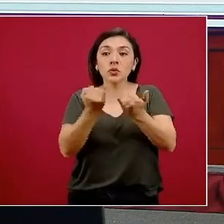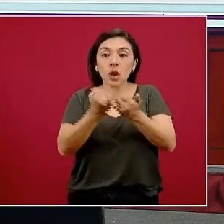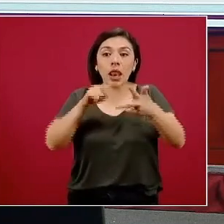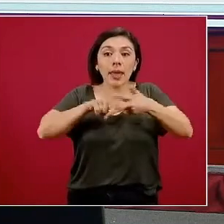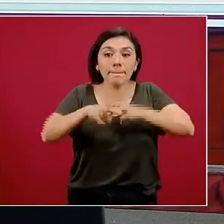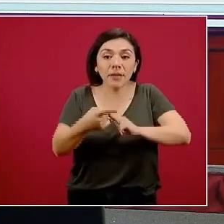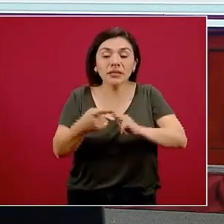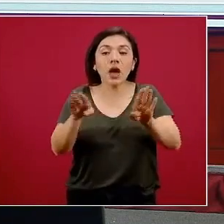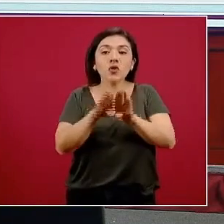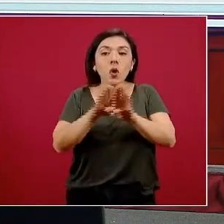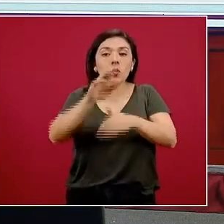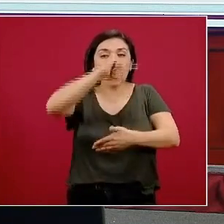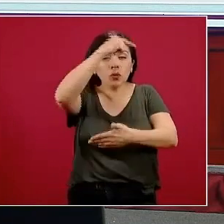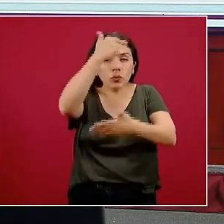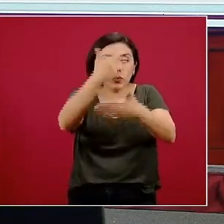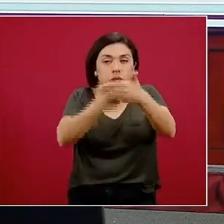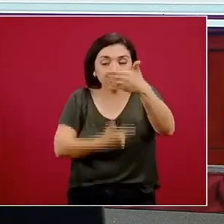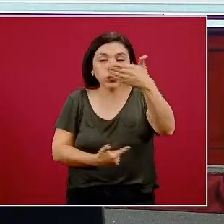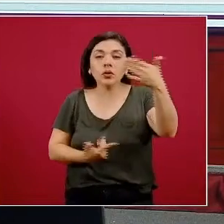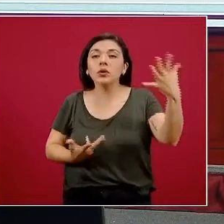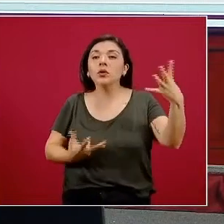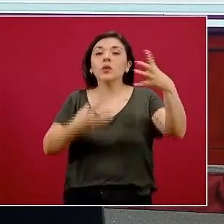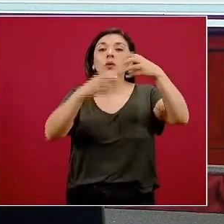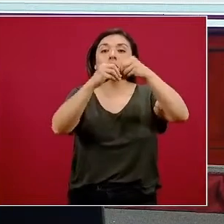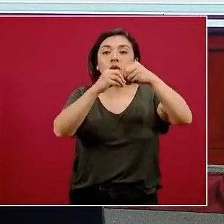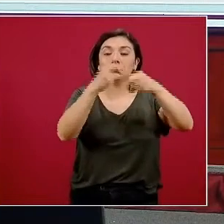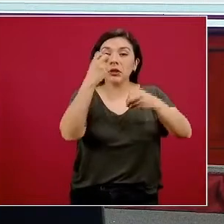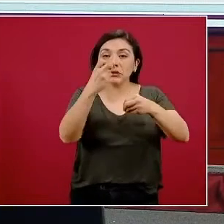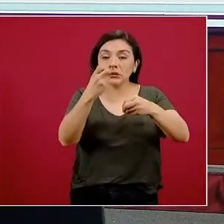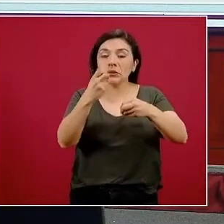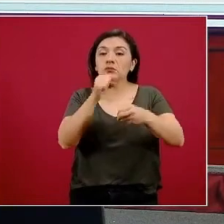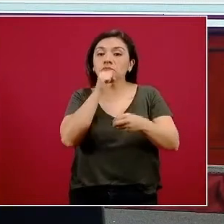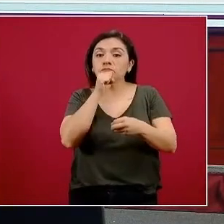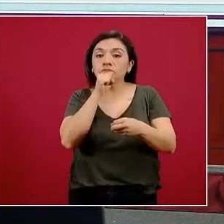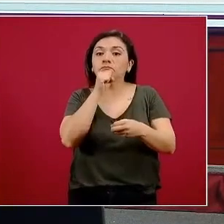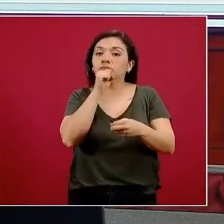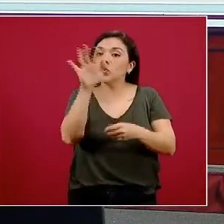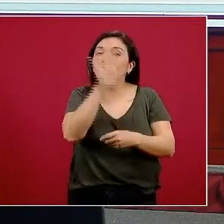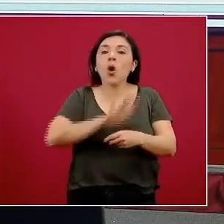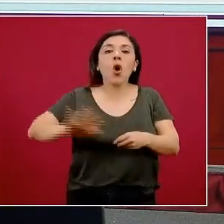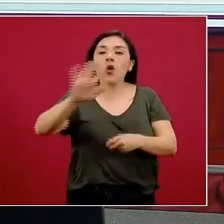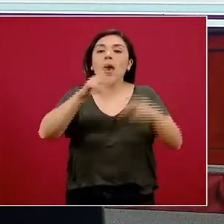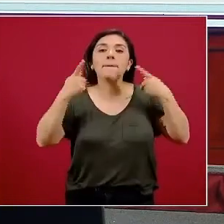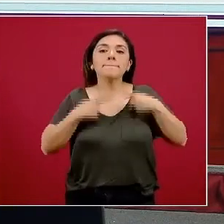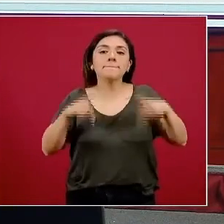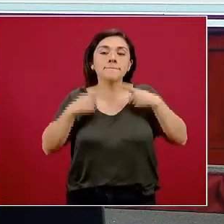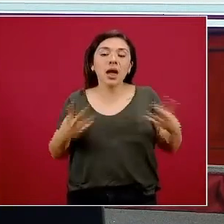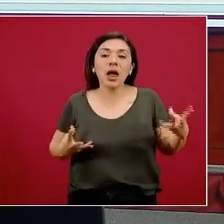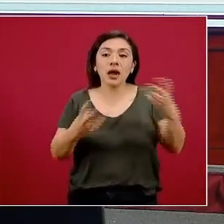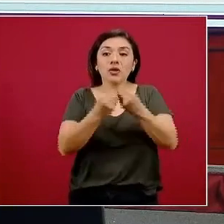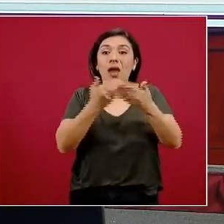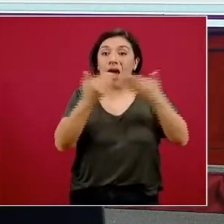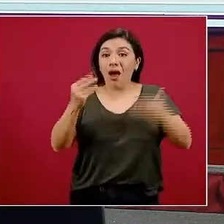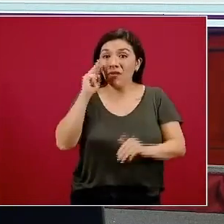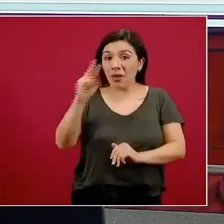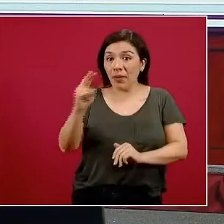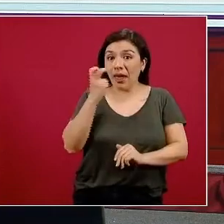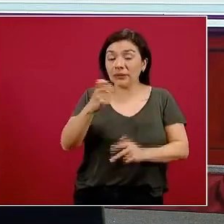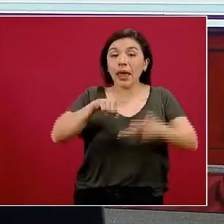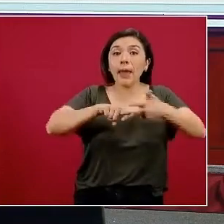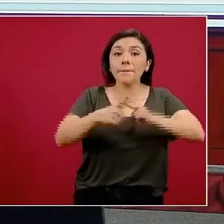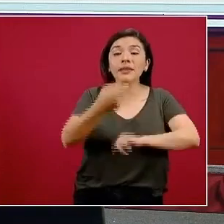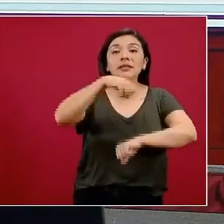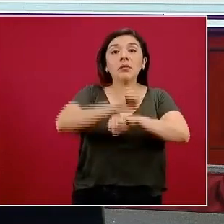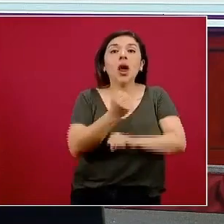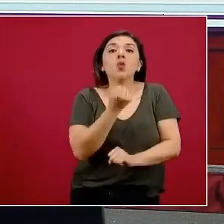a contar, introducir en la estadística todas estas personas, y por eso la estadística arranca desde la